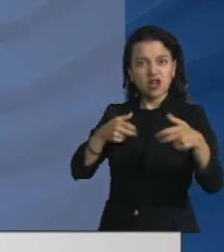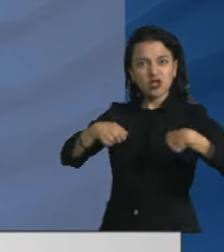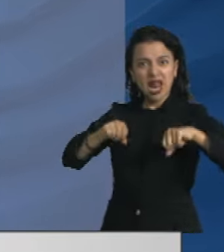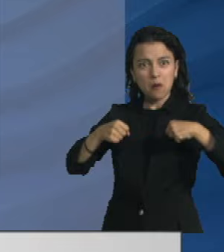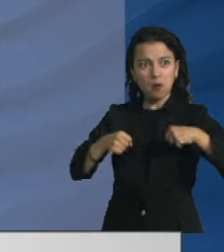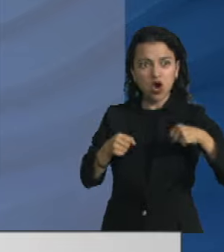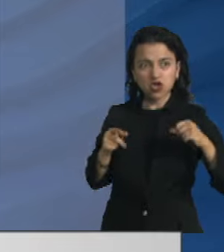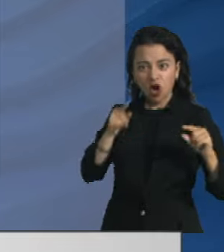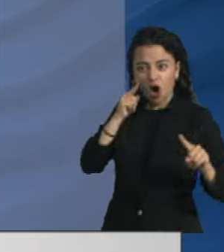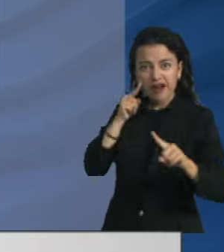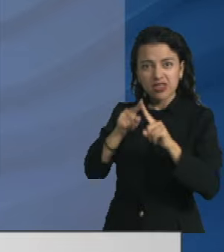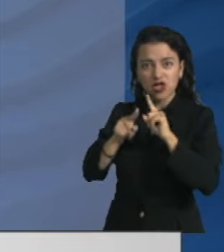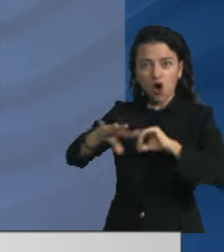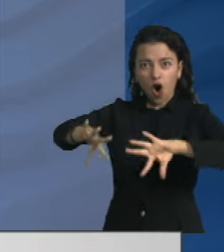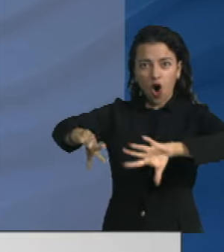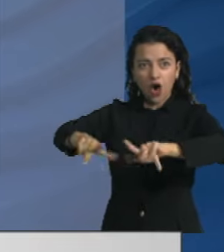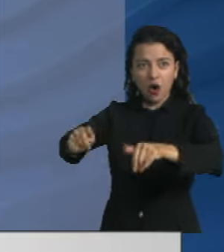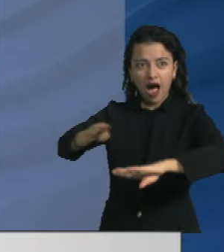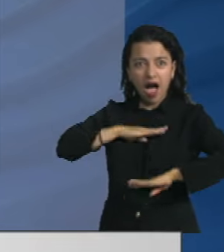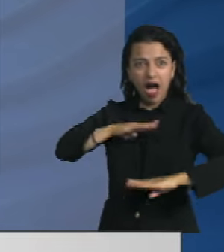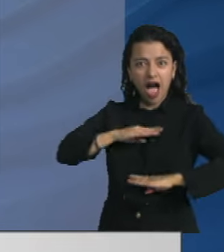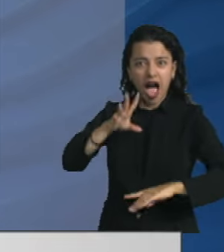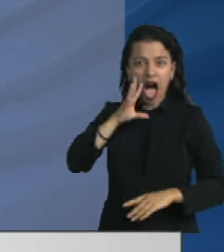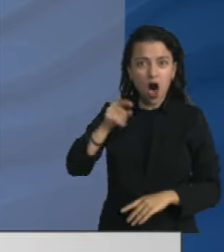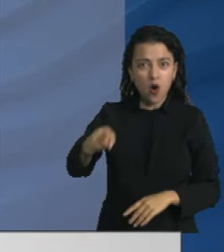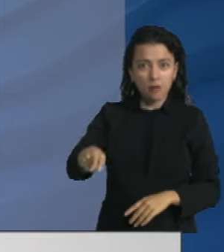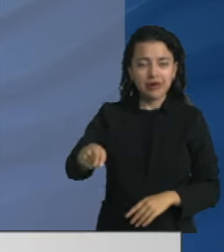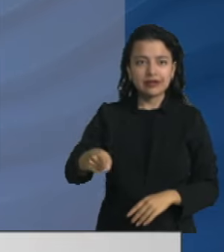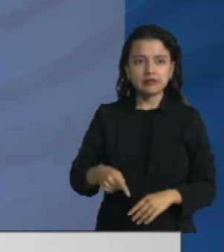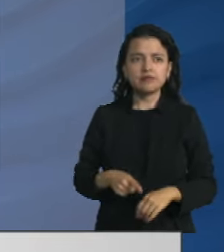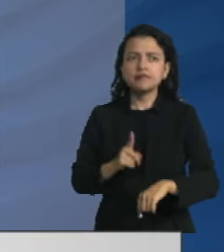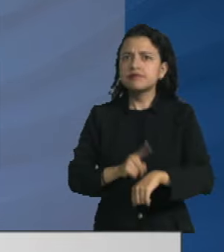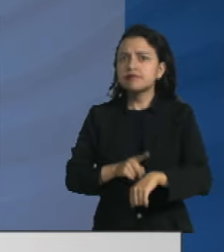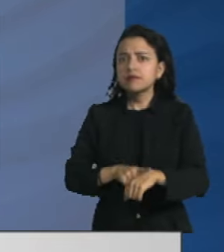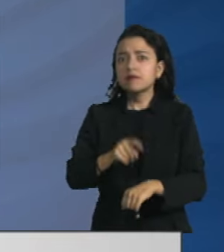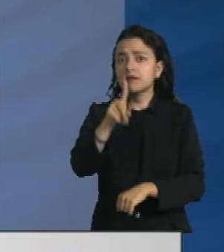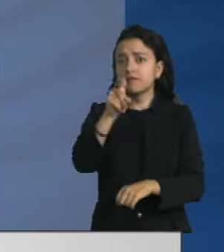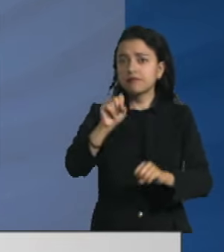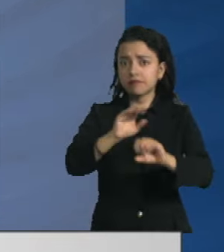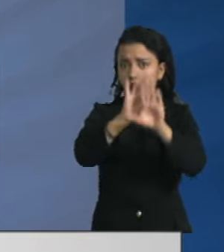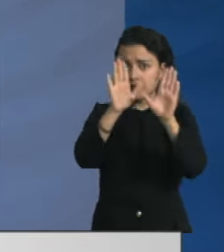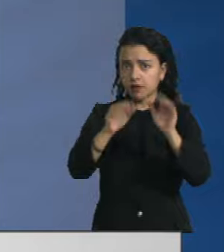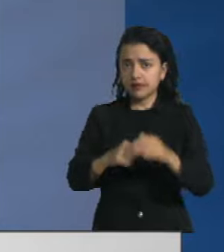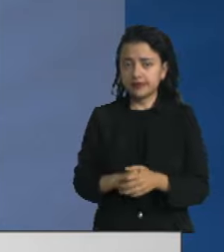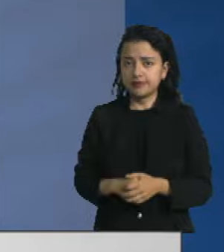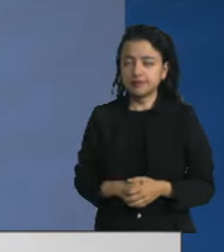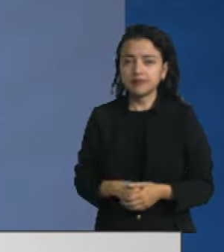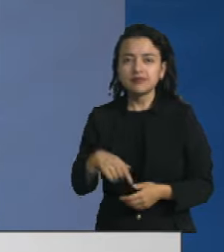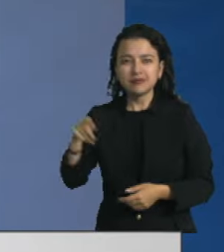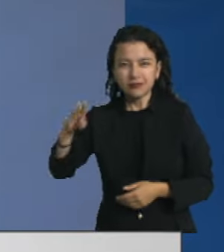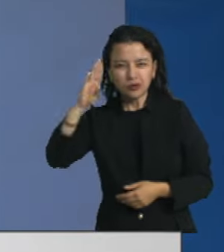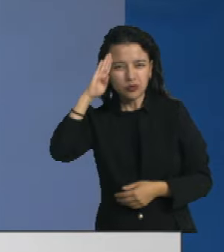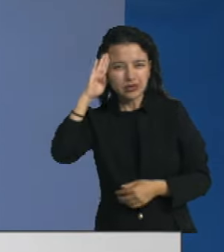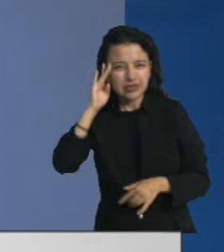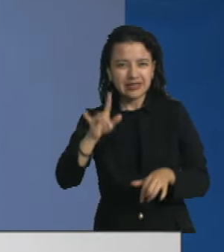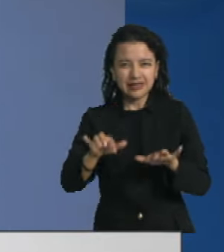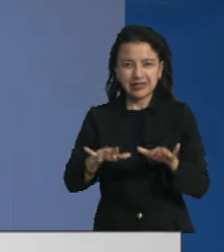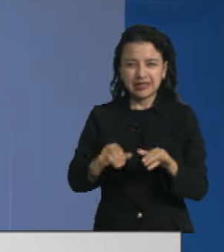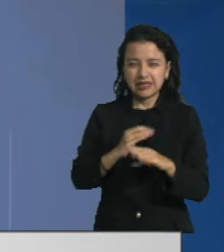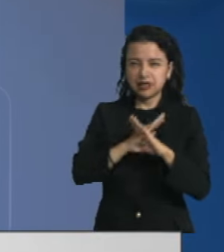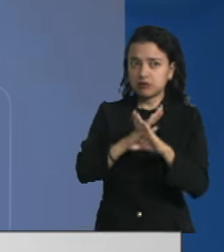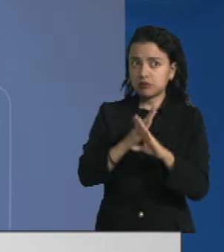6 de la mañana del día de hoy. A esta hora también la Policía Metropolitana de Bogotá y la Secretaría Distrital de Seguridad están trabajando para